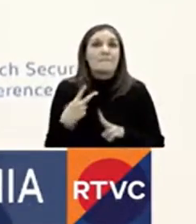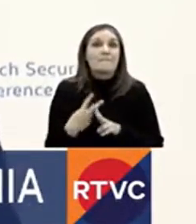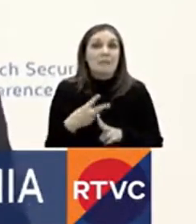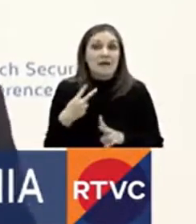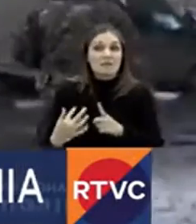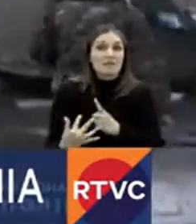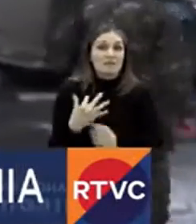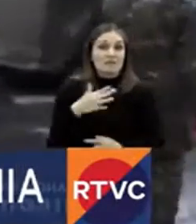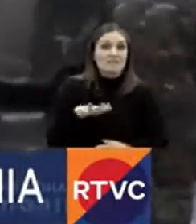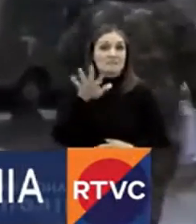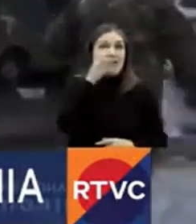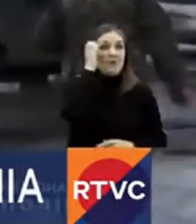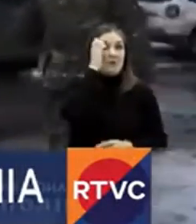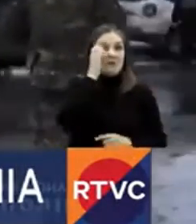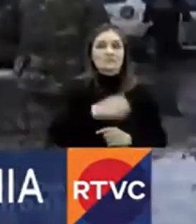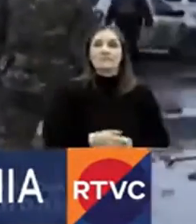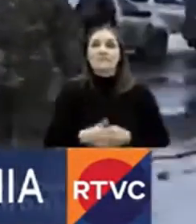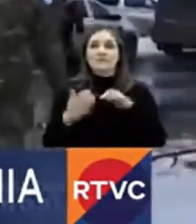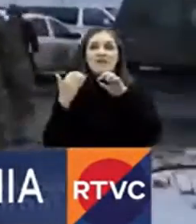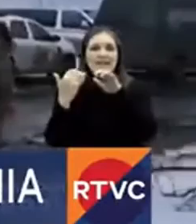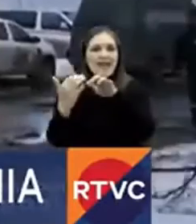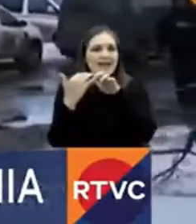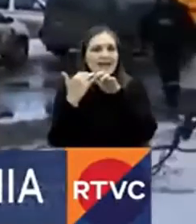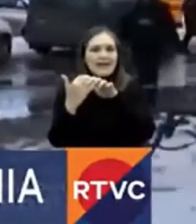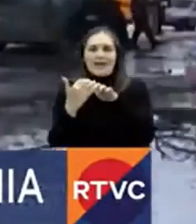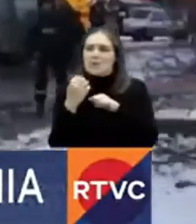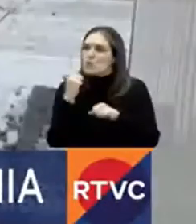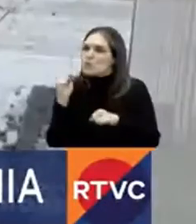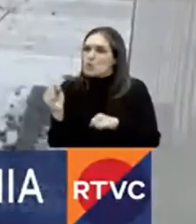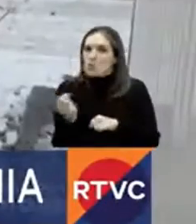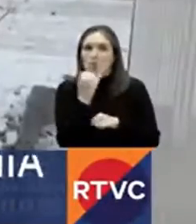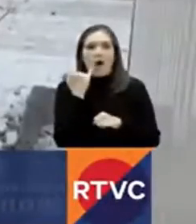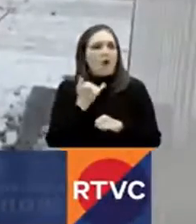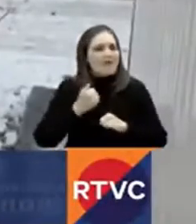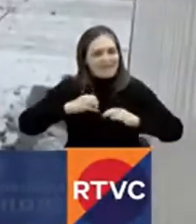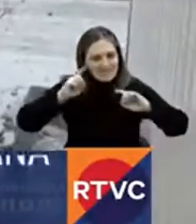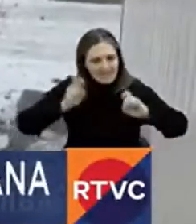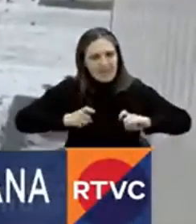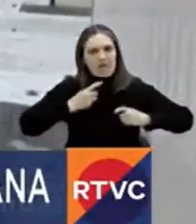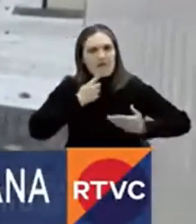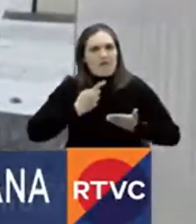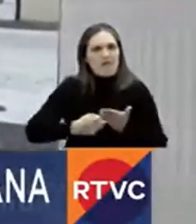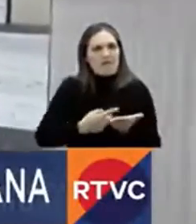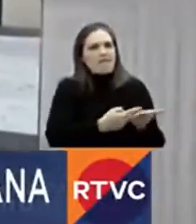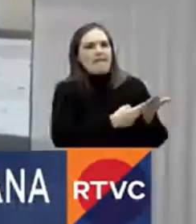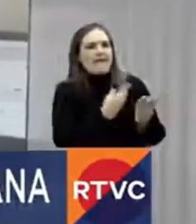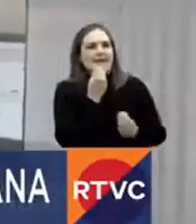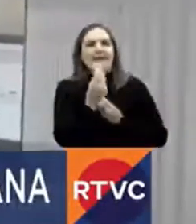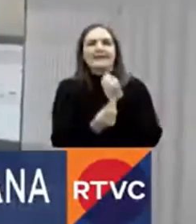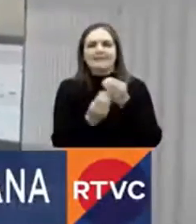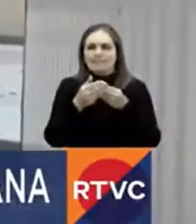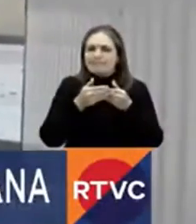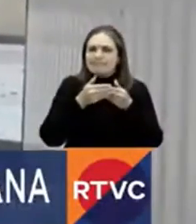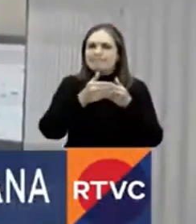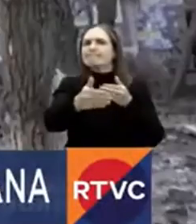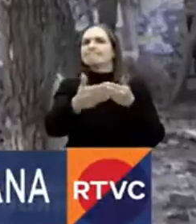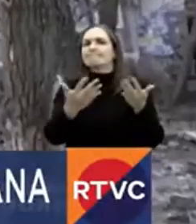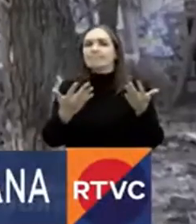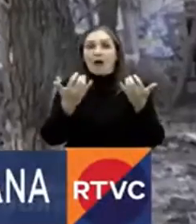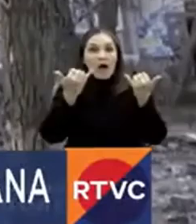todos nosotros. Esta guerra es asunto mandatorio a ser discutido. El análisis sobre el mismo es que el